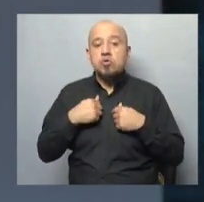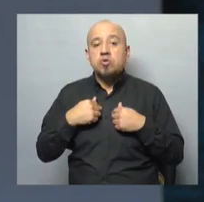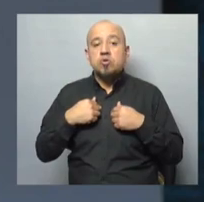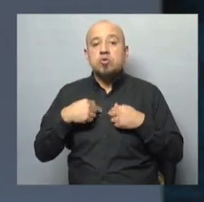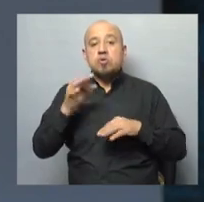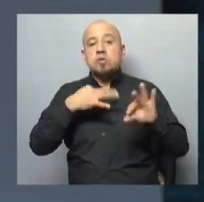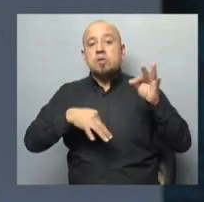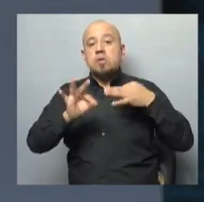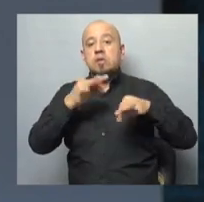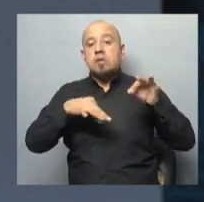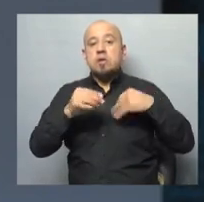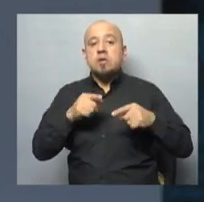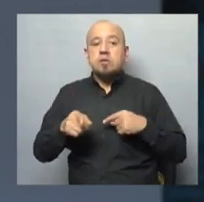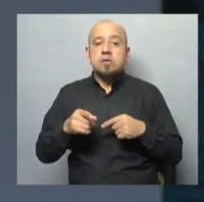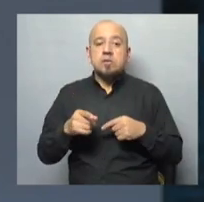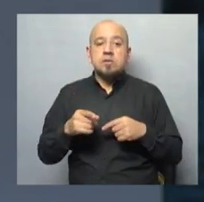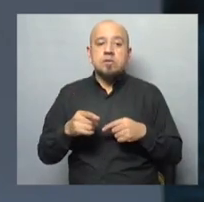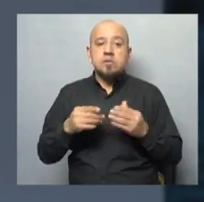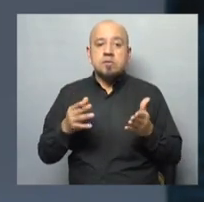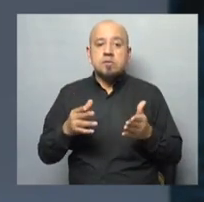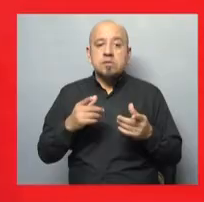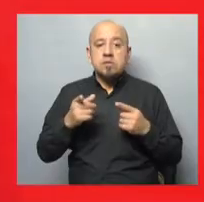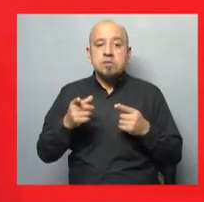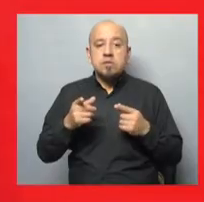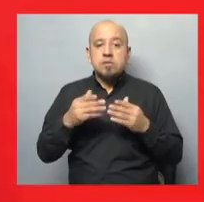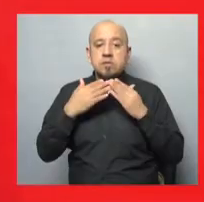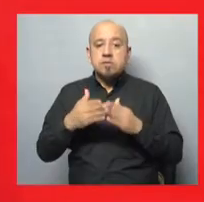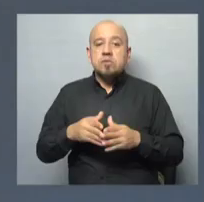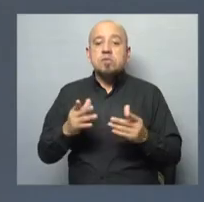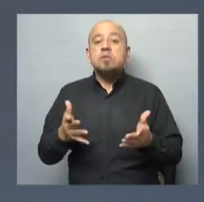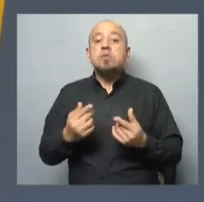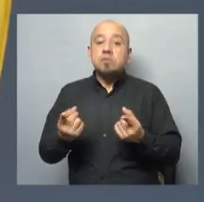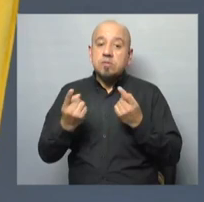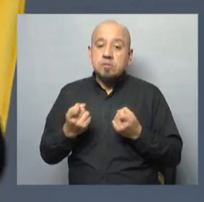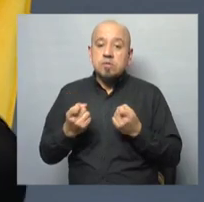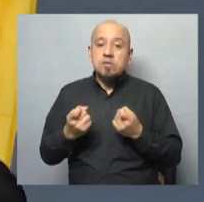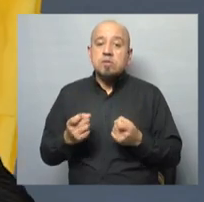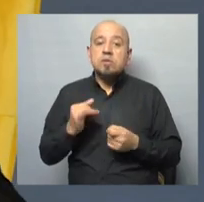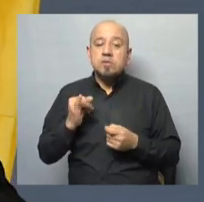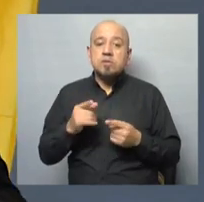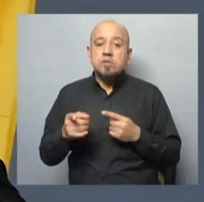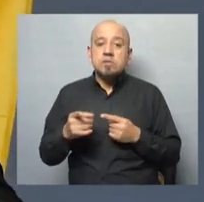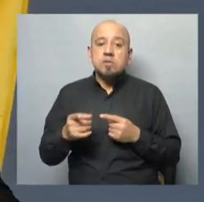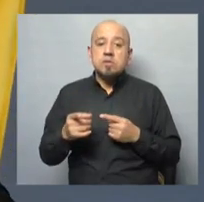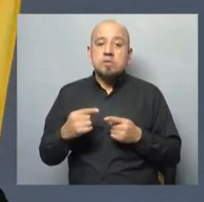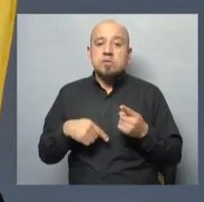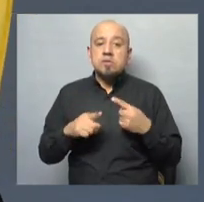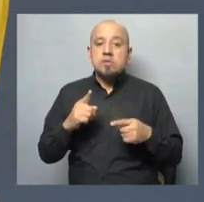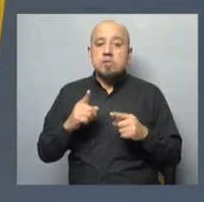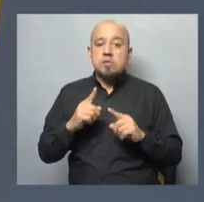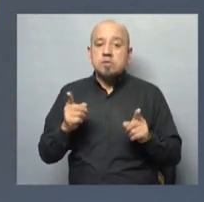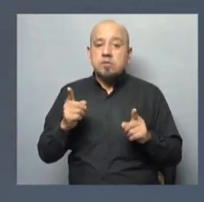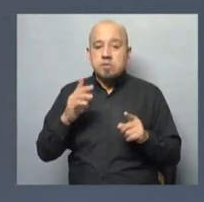me parece no sé me pregunto eso si decías decir es necesario yo creo que es necesario sí pero no creo que